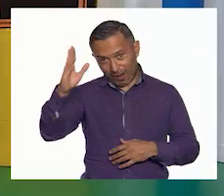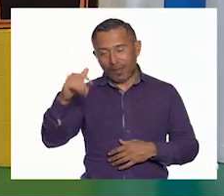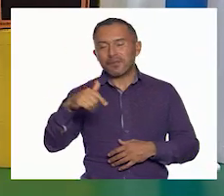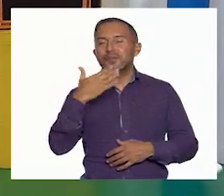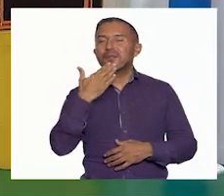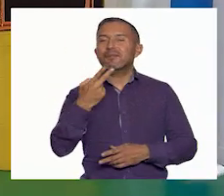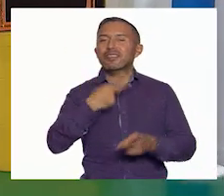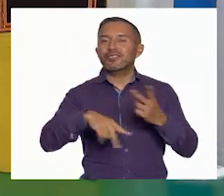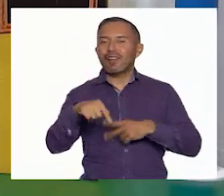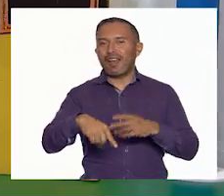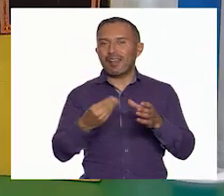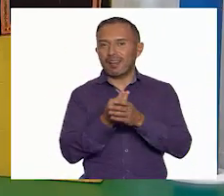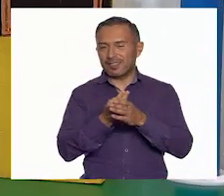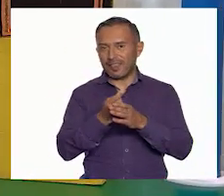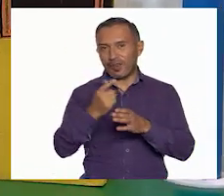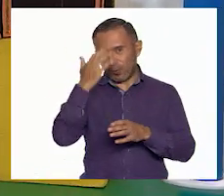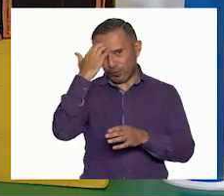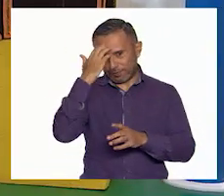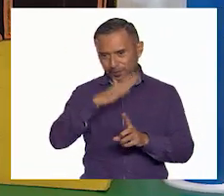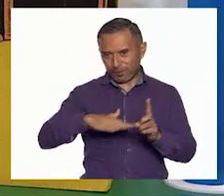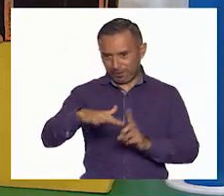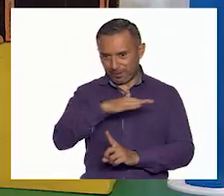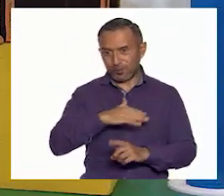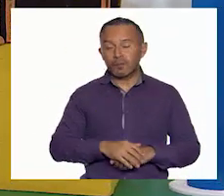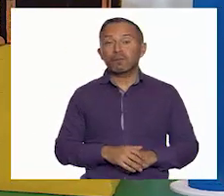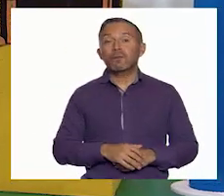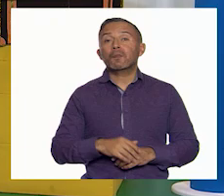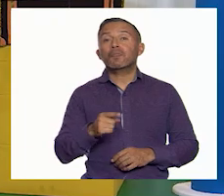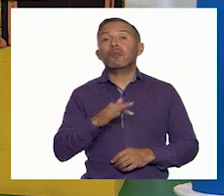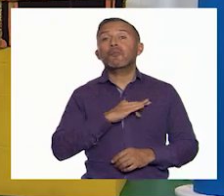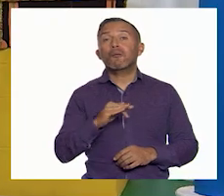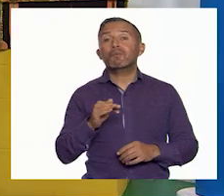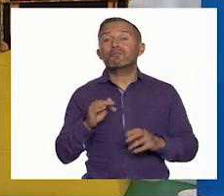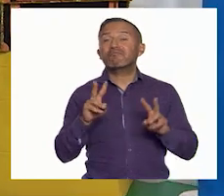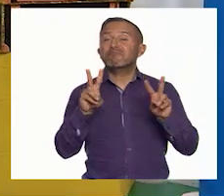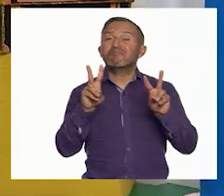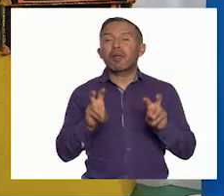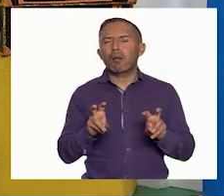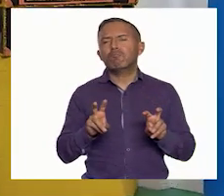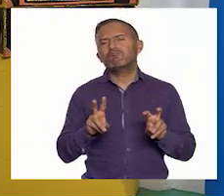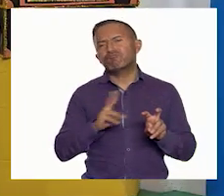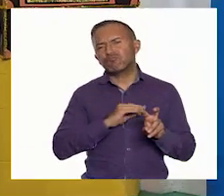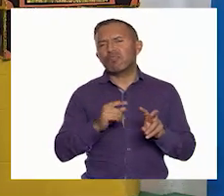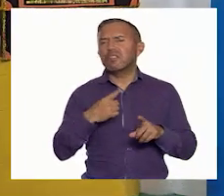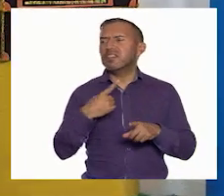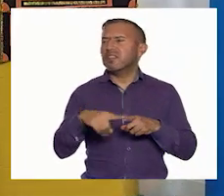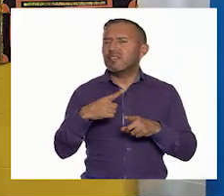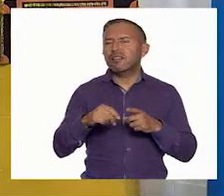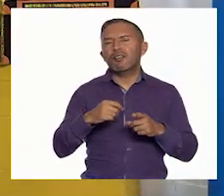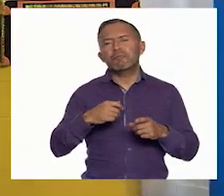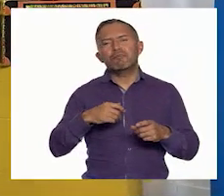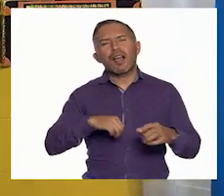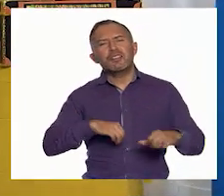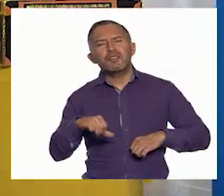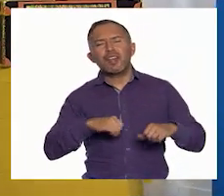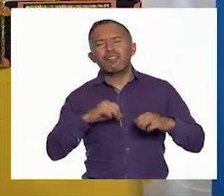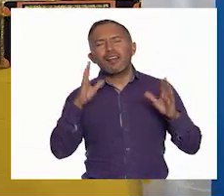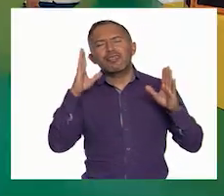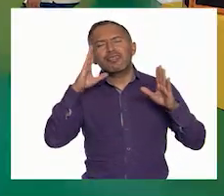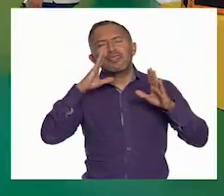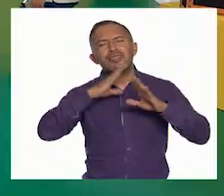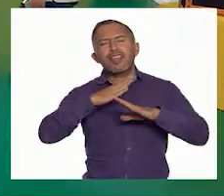Medio. Durante estos días hemos estado hablando sobre actividades recreativas. Pili, ¿tú te acuerdas qué es una actividad